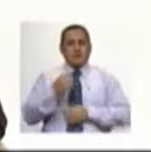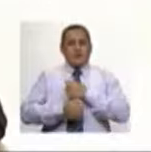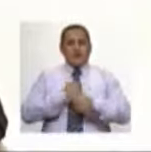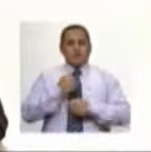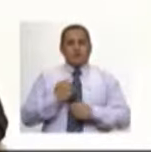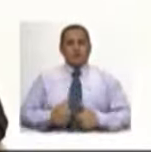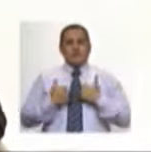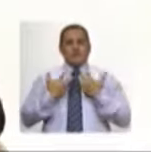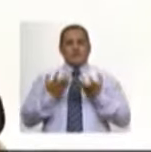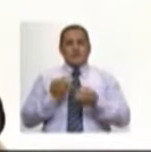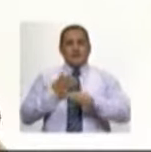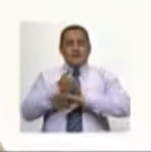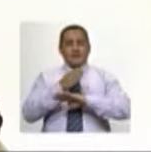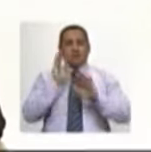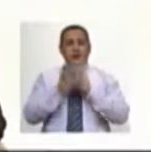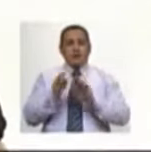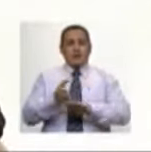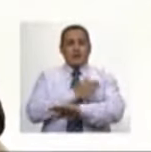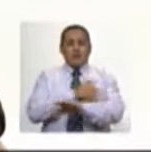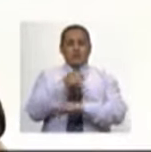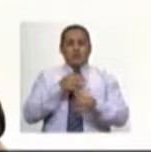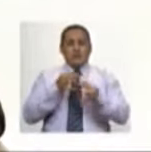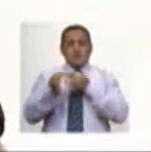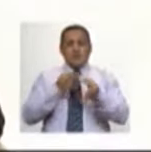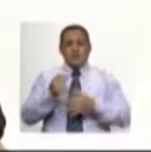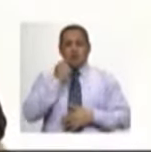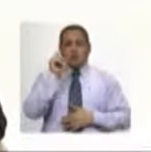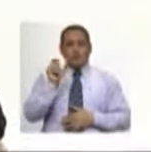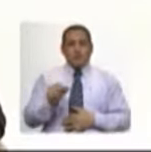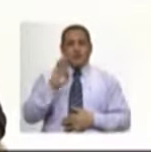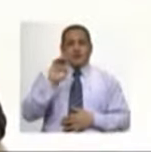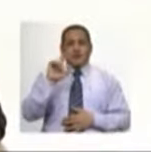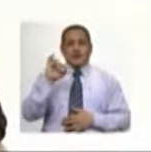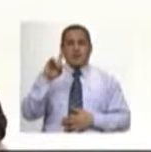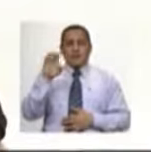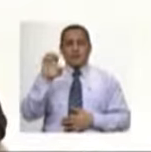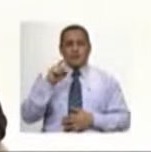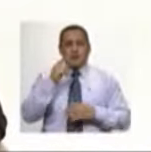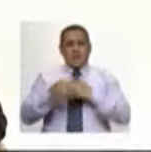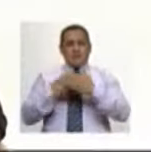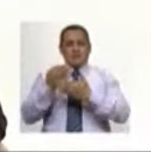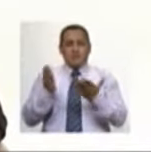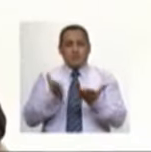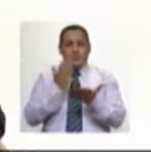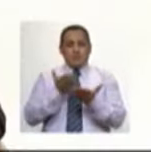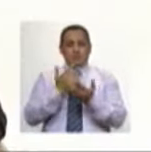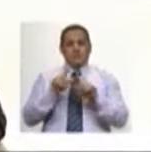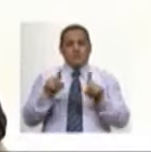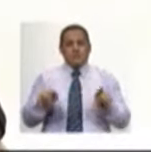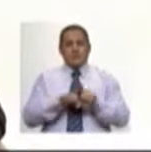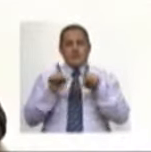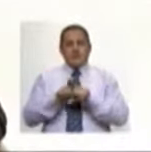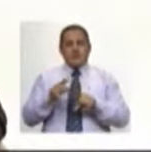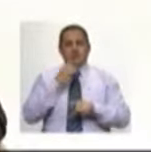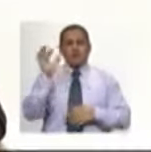estén interesados en postular. Mire usted ha mencionado que el doctor Domingo García Belaúnde ha prologado este libro y paradójicamente